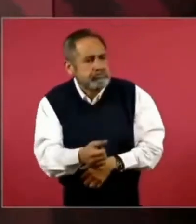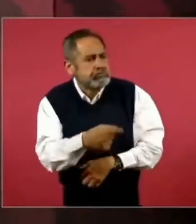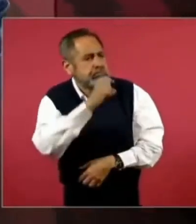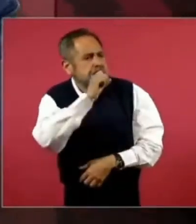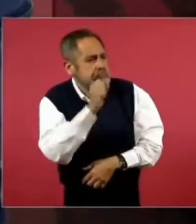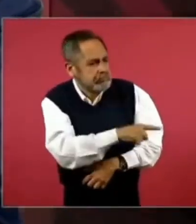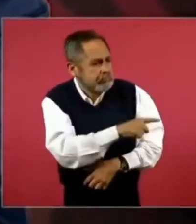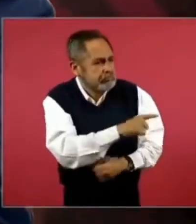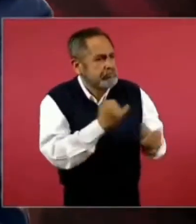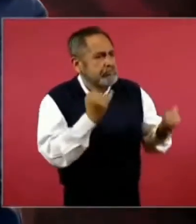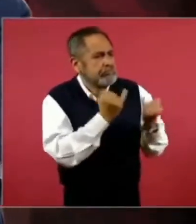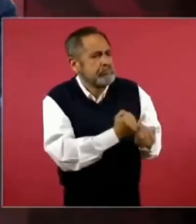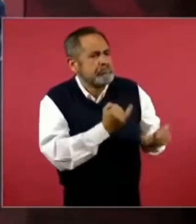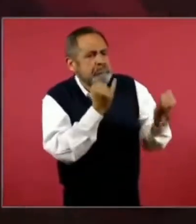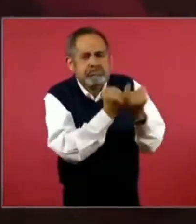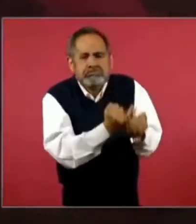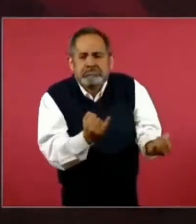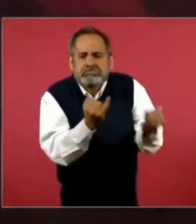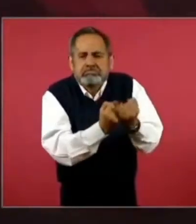contrario,